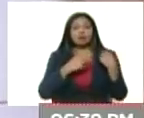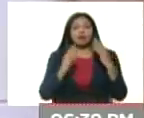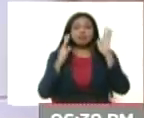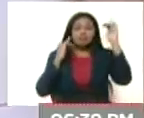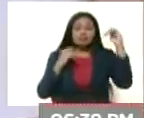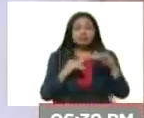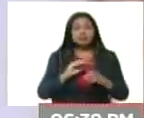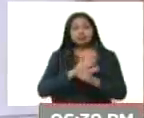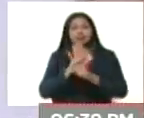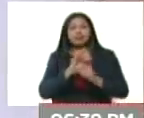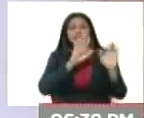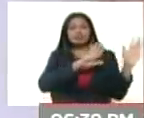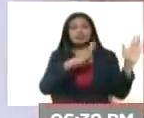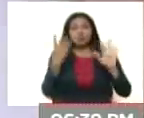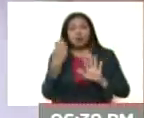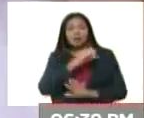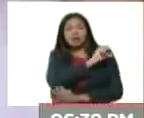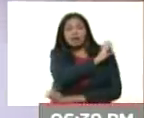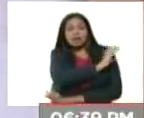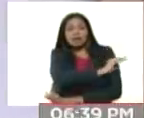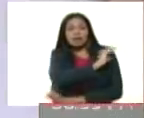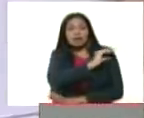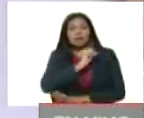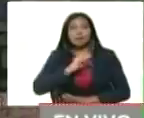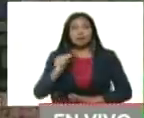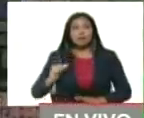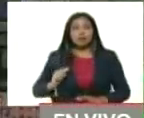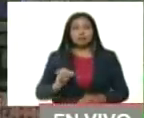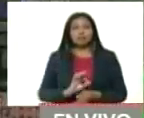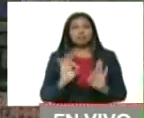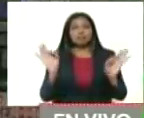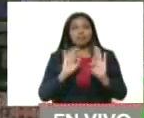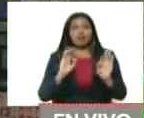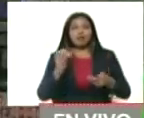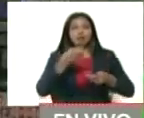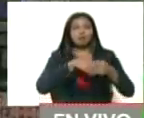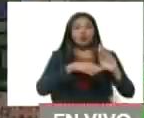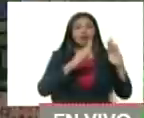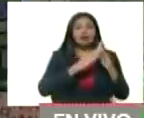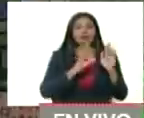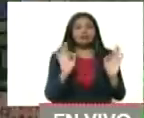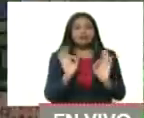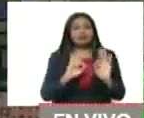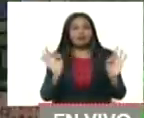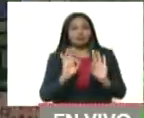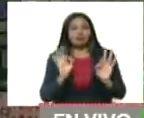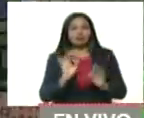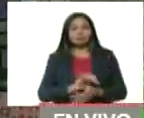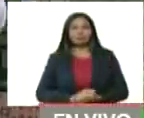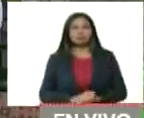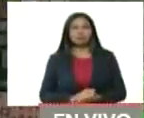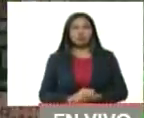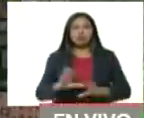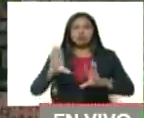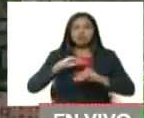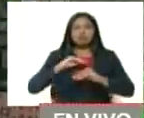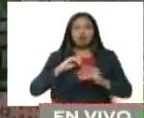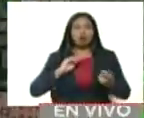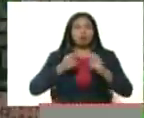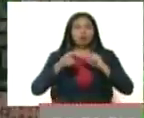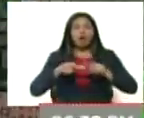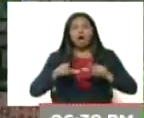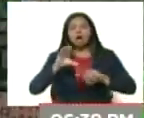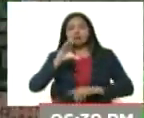en clínicas privadas. Ya no tenemos a ningún paciente en aislamiento domiciliario o aceptaron ser trasladados